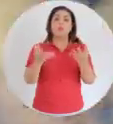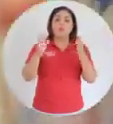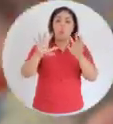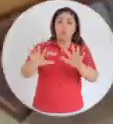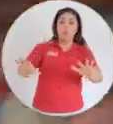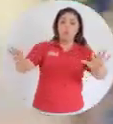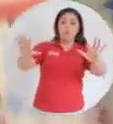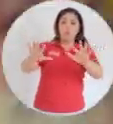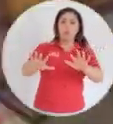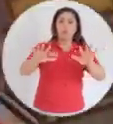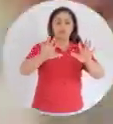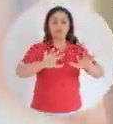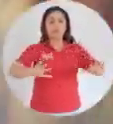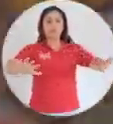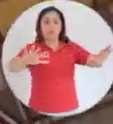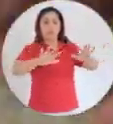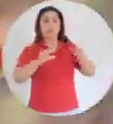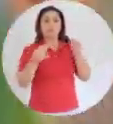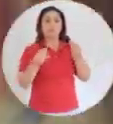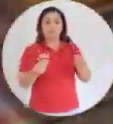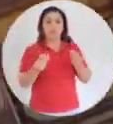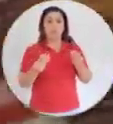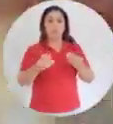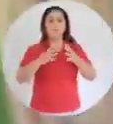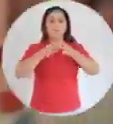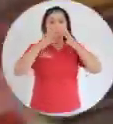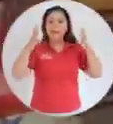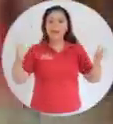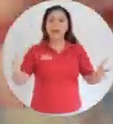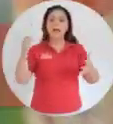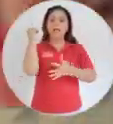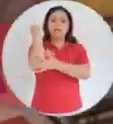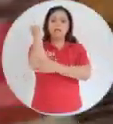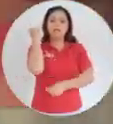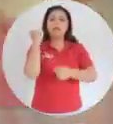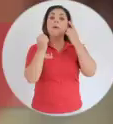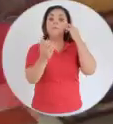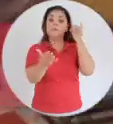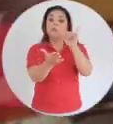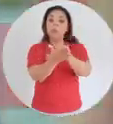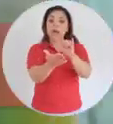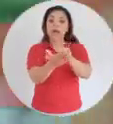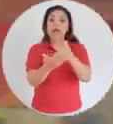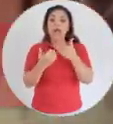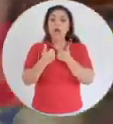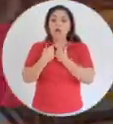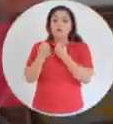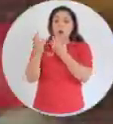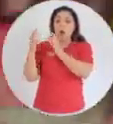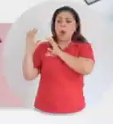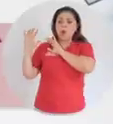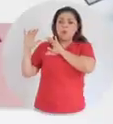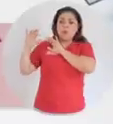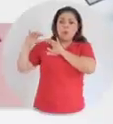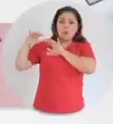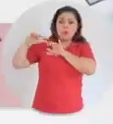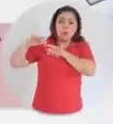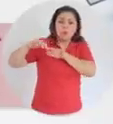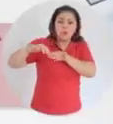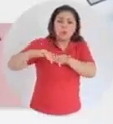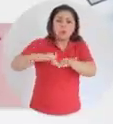a grandes sectores de la comunidad. Es lo que explica la enorme migración